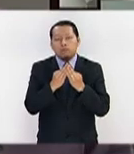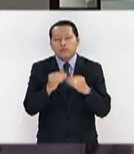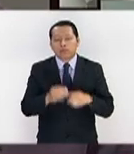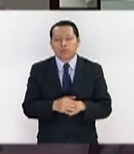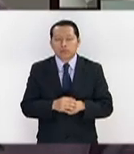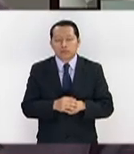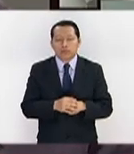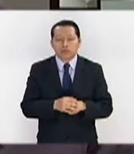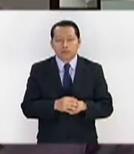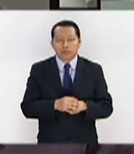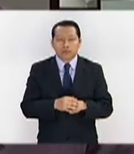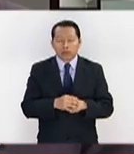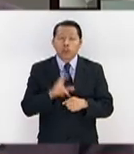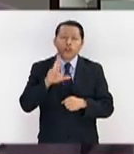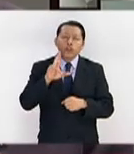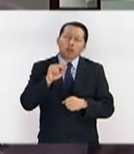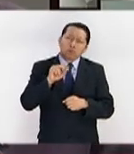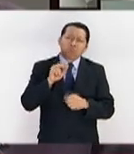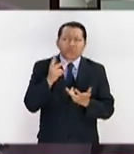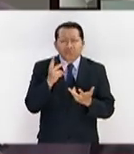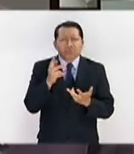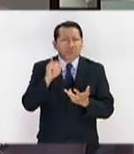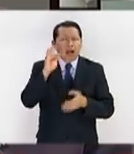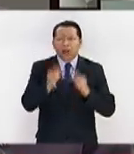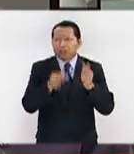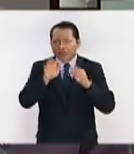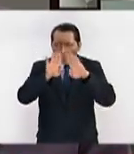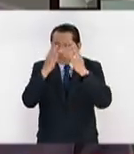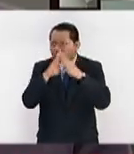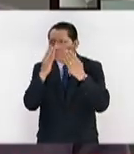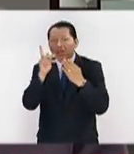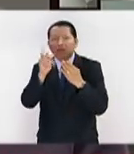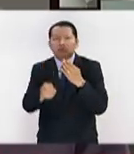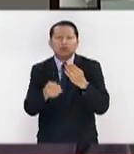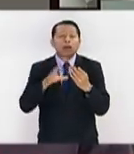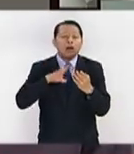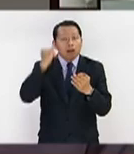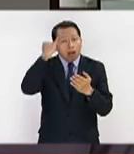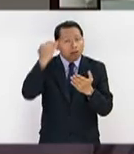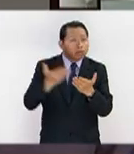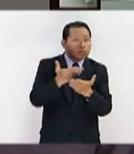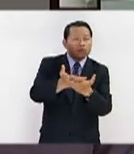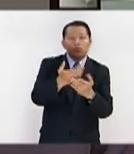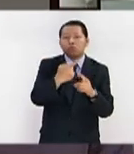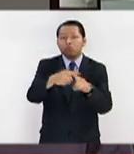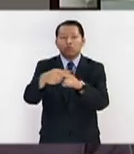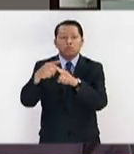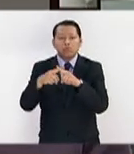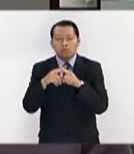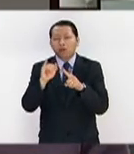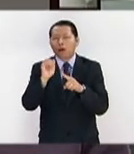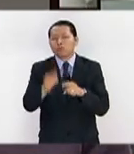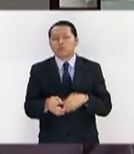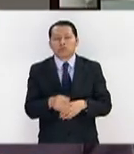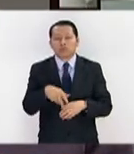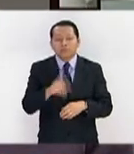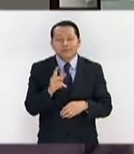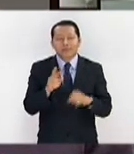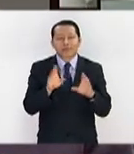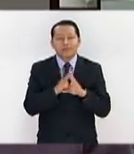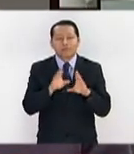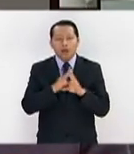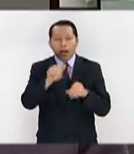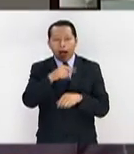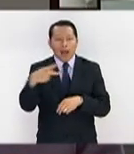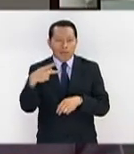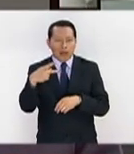no estamos cerrados, estamos abiertos, existe la posibilidad, pero la verdad es que un esquema como el de la